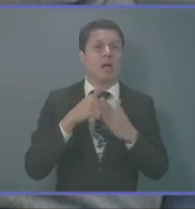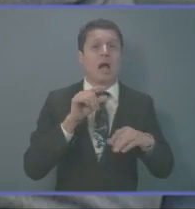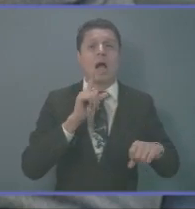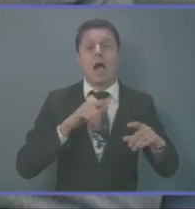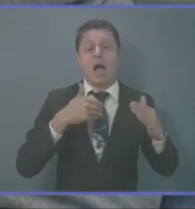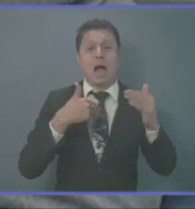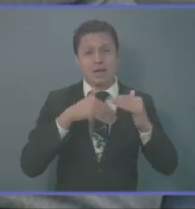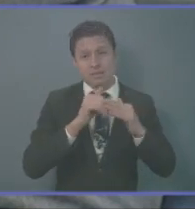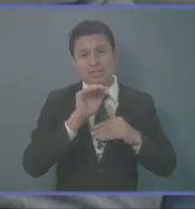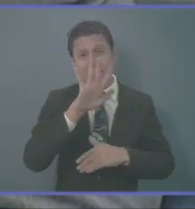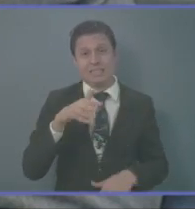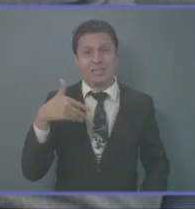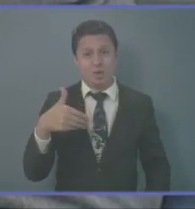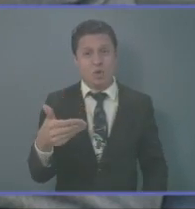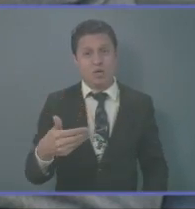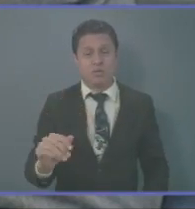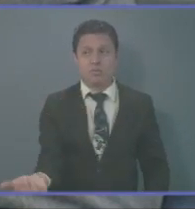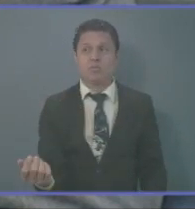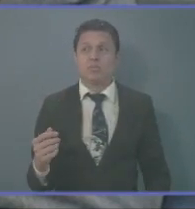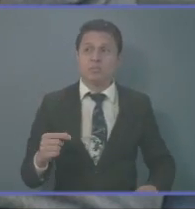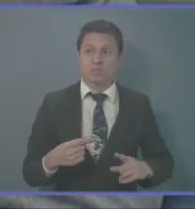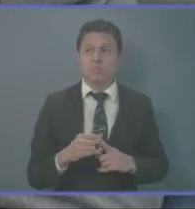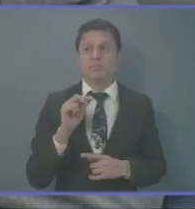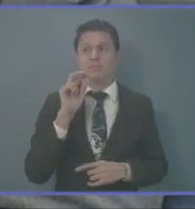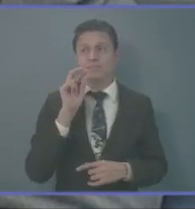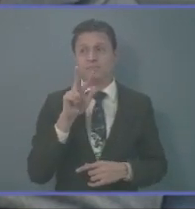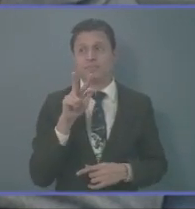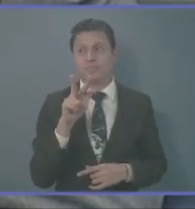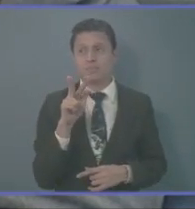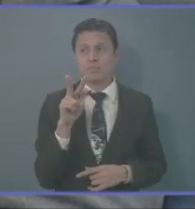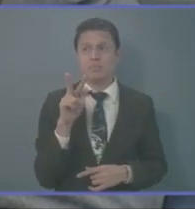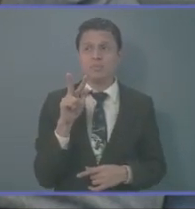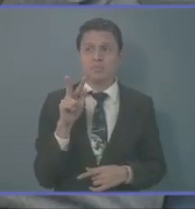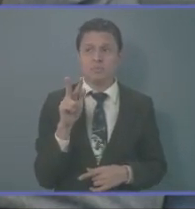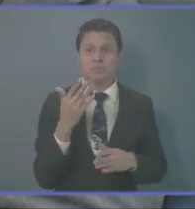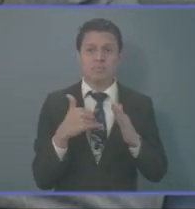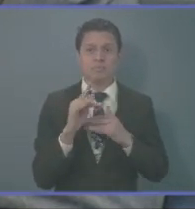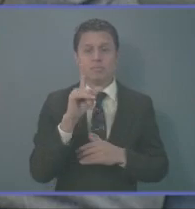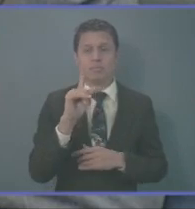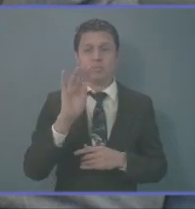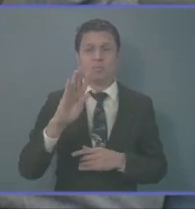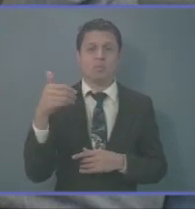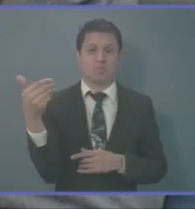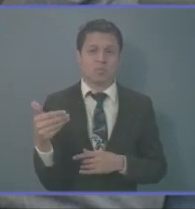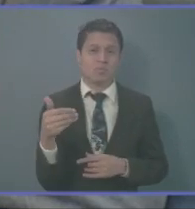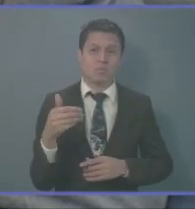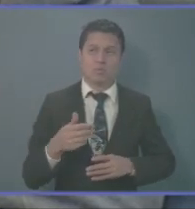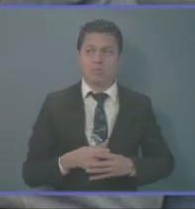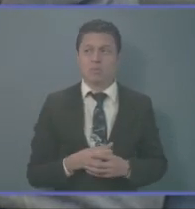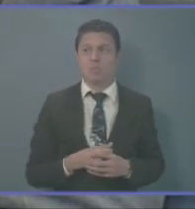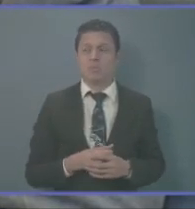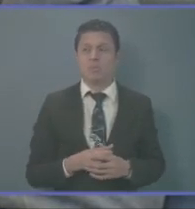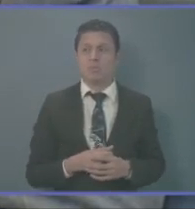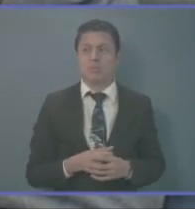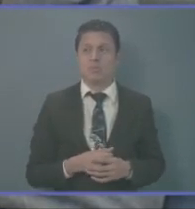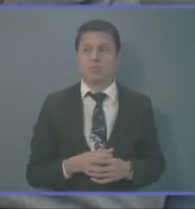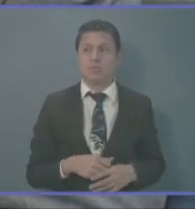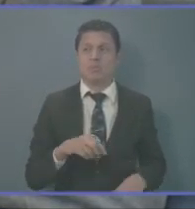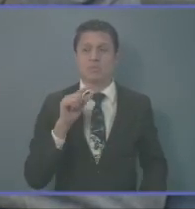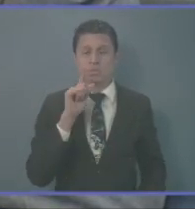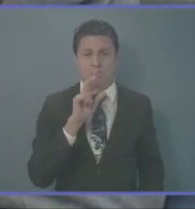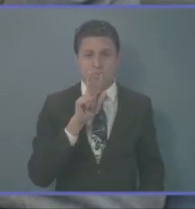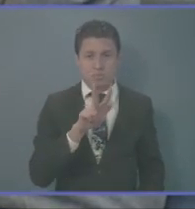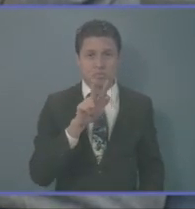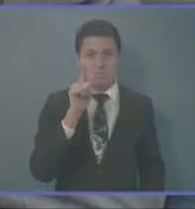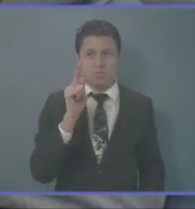que incluye periodo de gracia de hasta 3 más un cuarto de año, o sea, 3 un cuarto